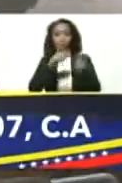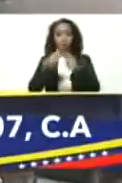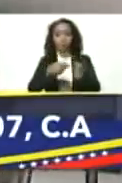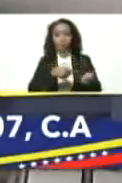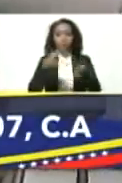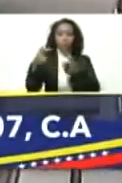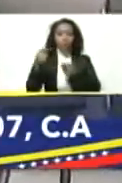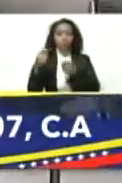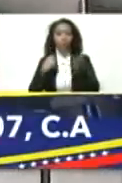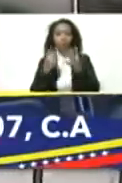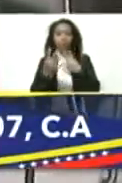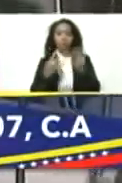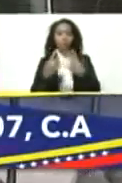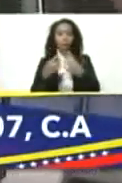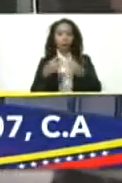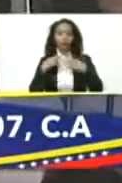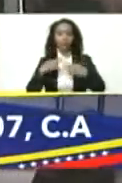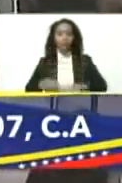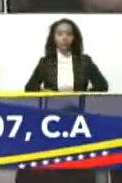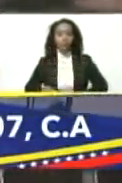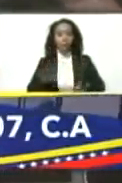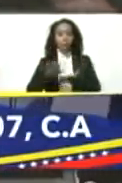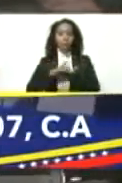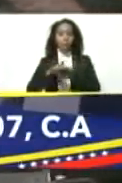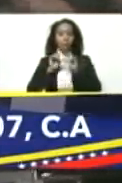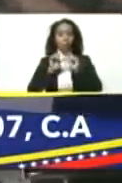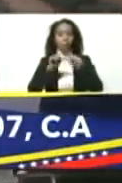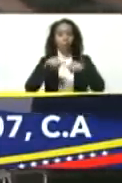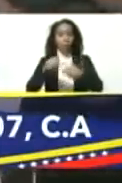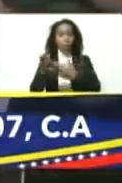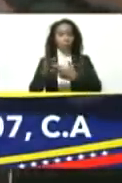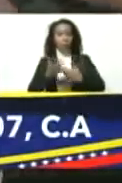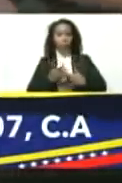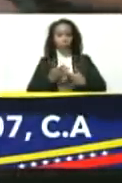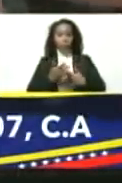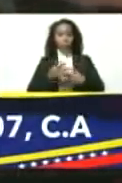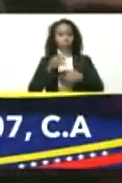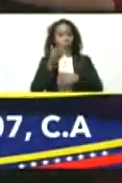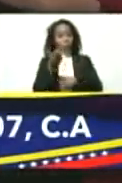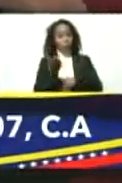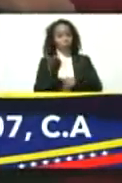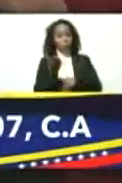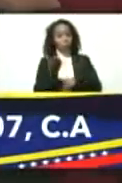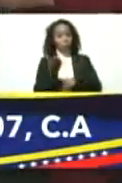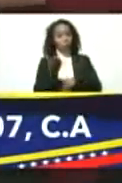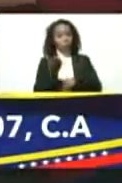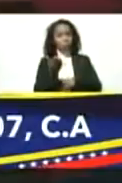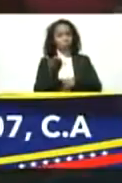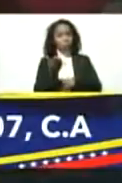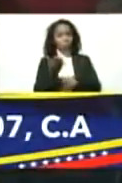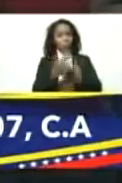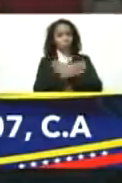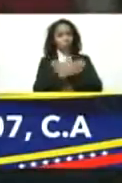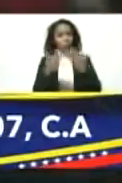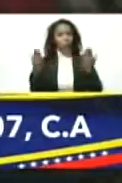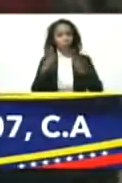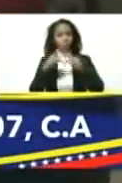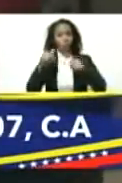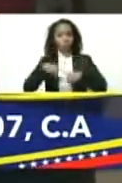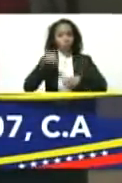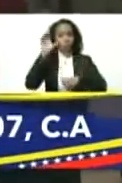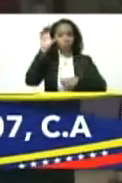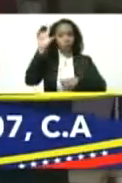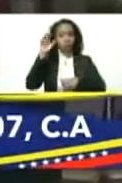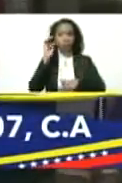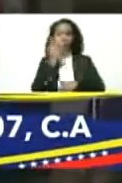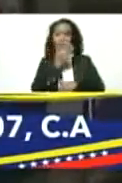físicas, a través de nuestra feria digital permanente que hoy recibimos por su entrega a todo el país, Vitrina